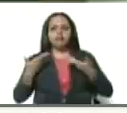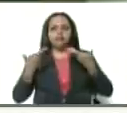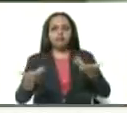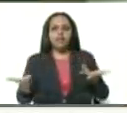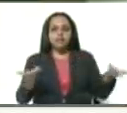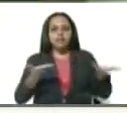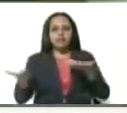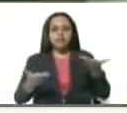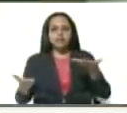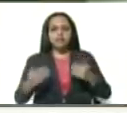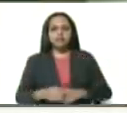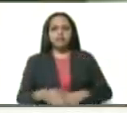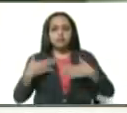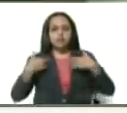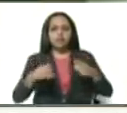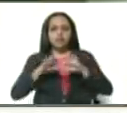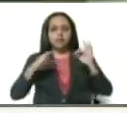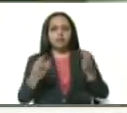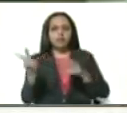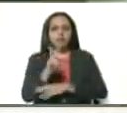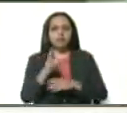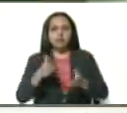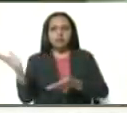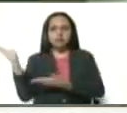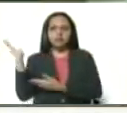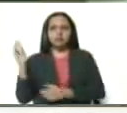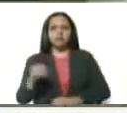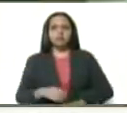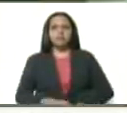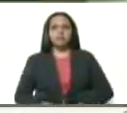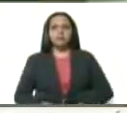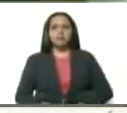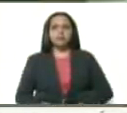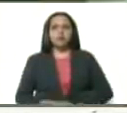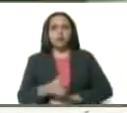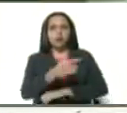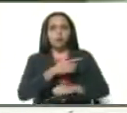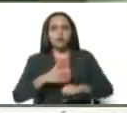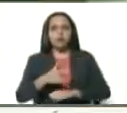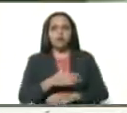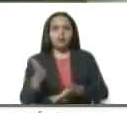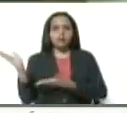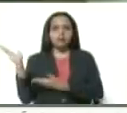la salud de la familia venezolana. Adelante, Almiranta, gobernadora.